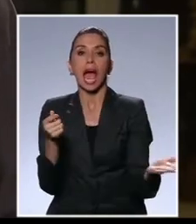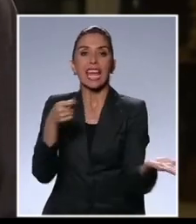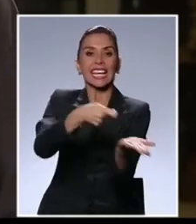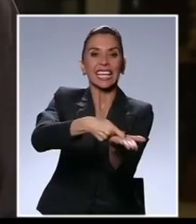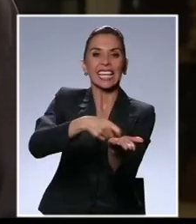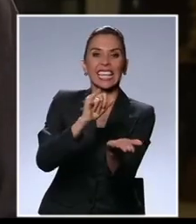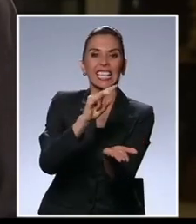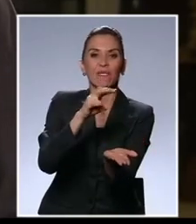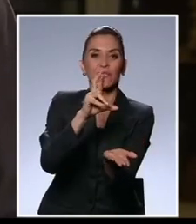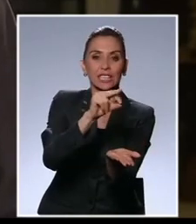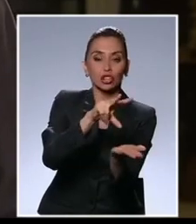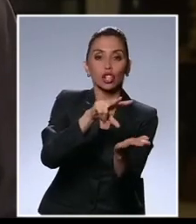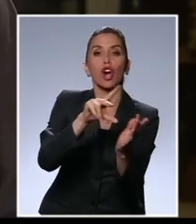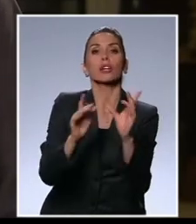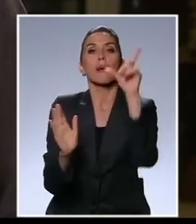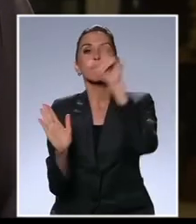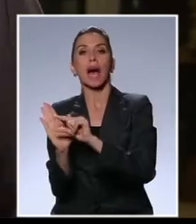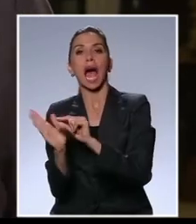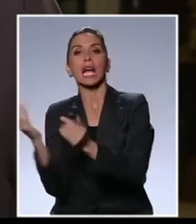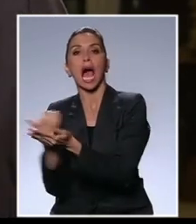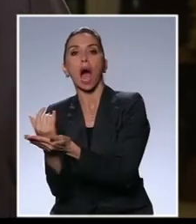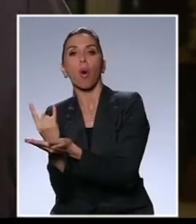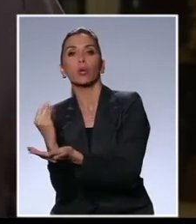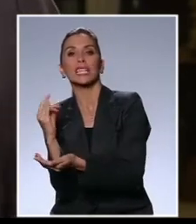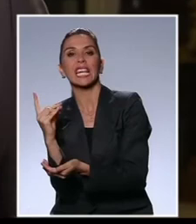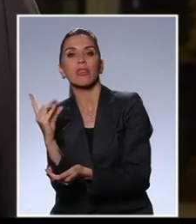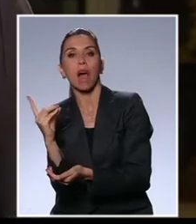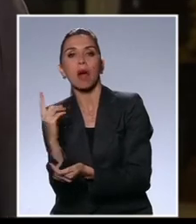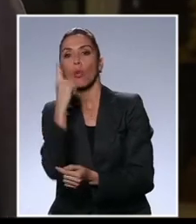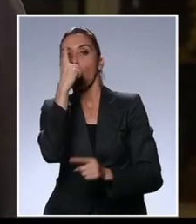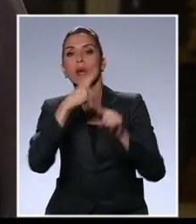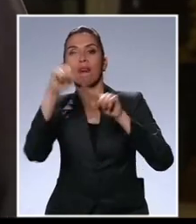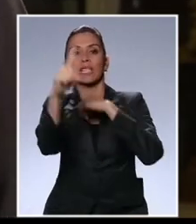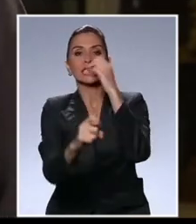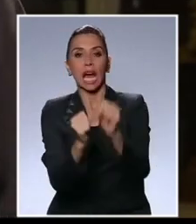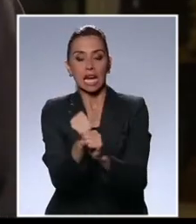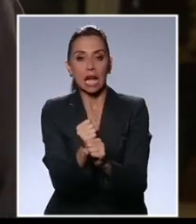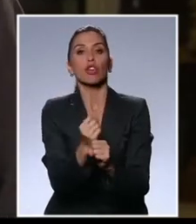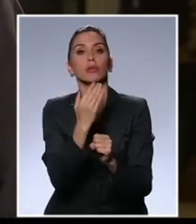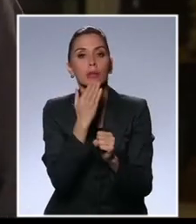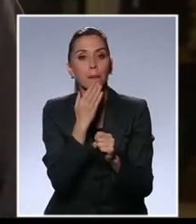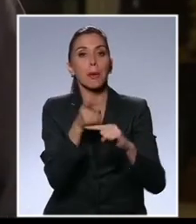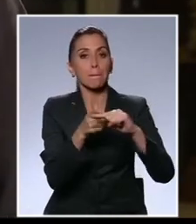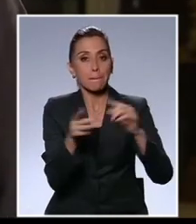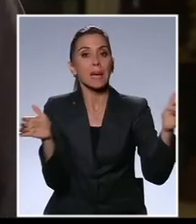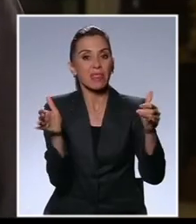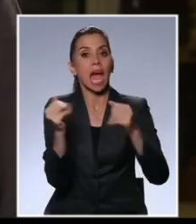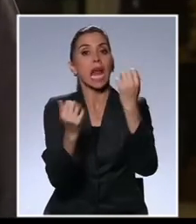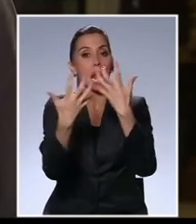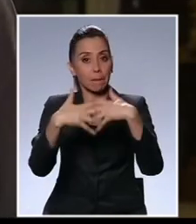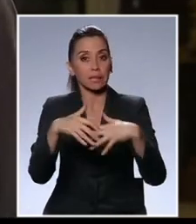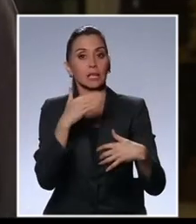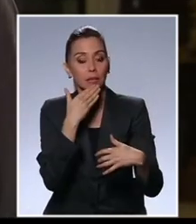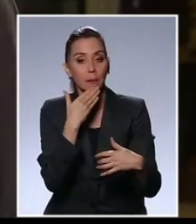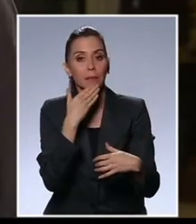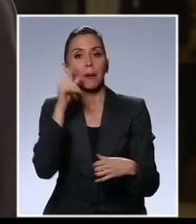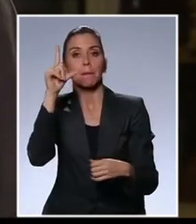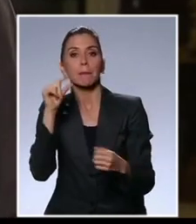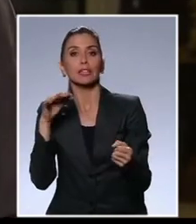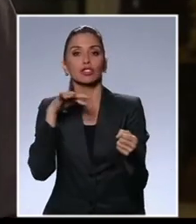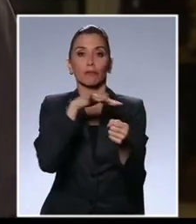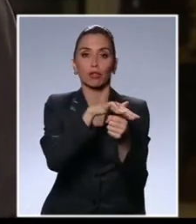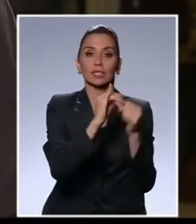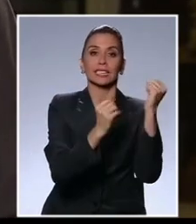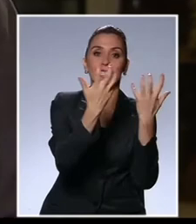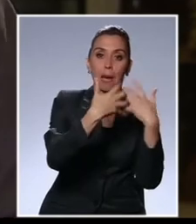de las utilidades de una sola vez en un año este mecanismo también alcanzará las medianas empresas reduciendo su efecto en la medida